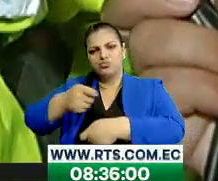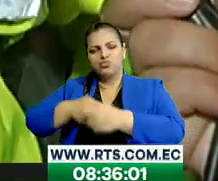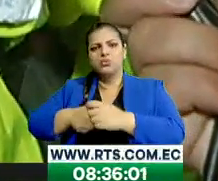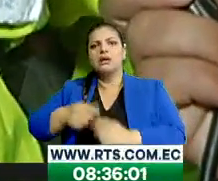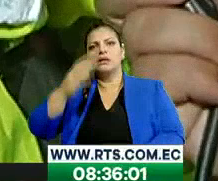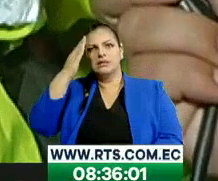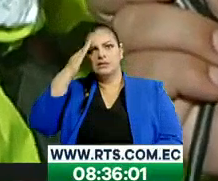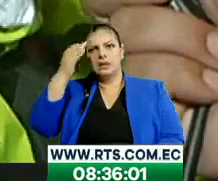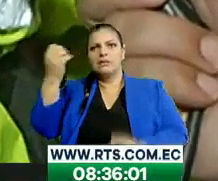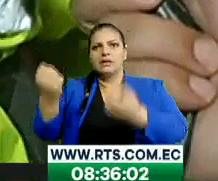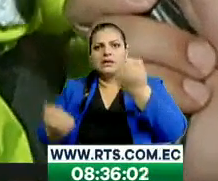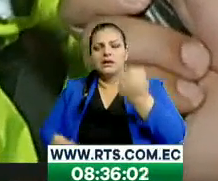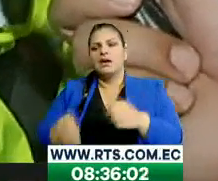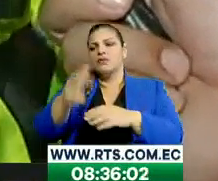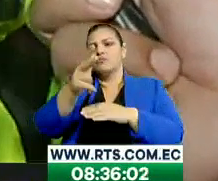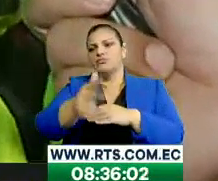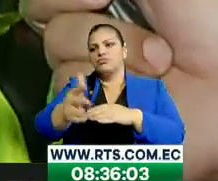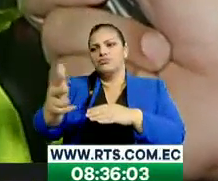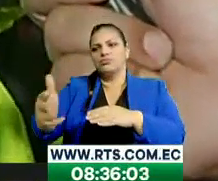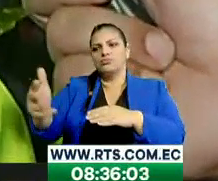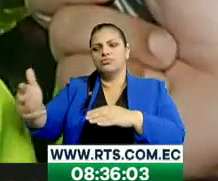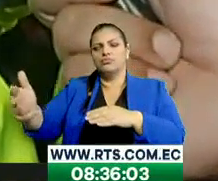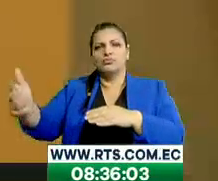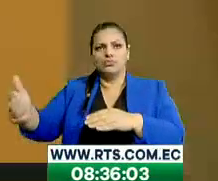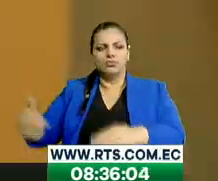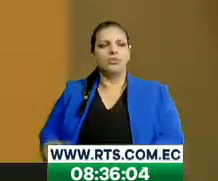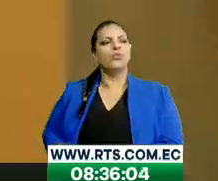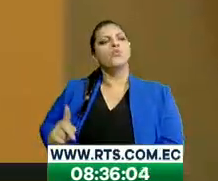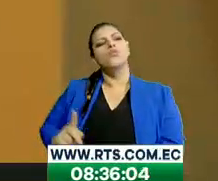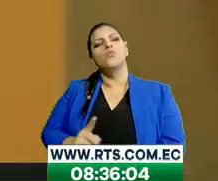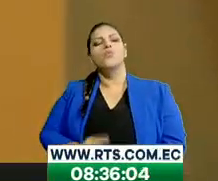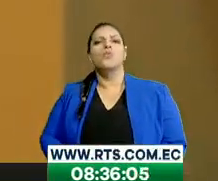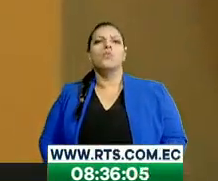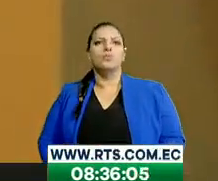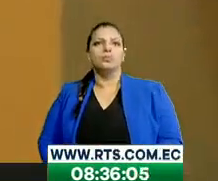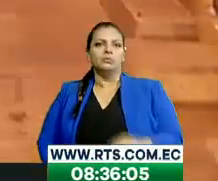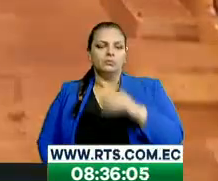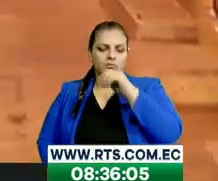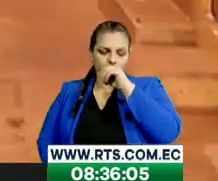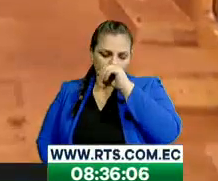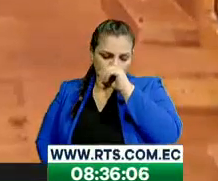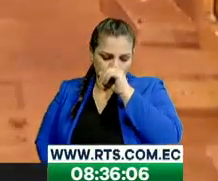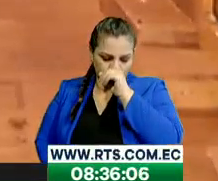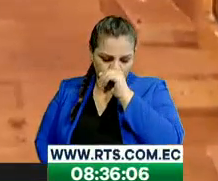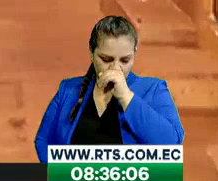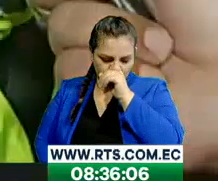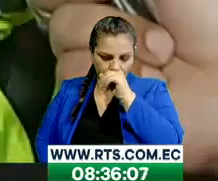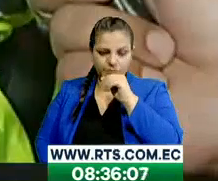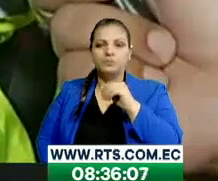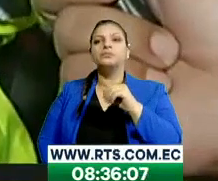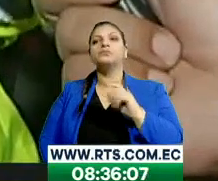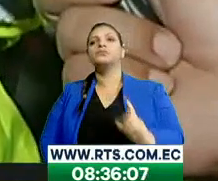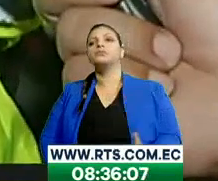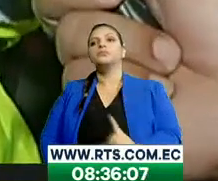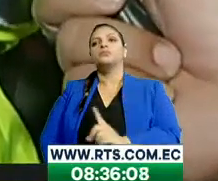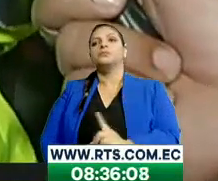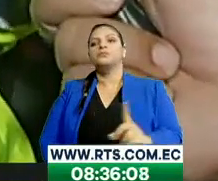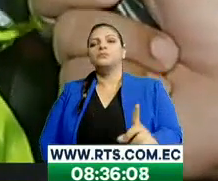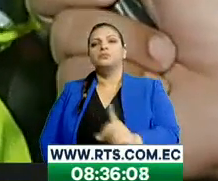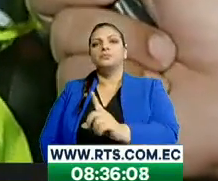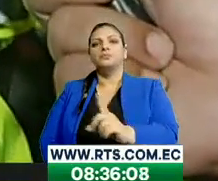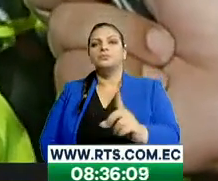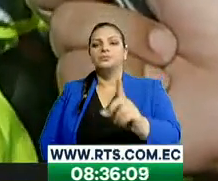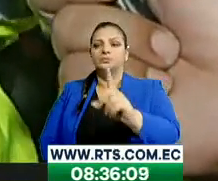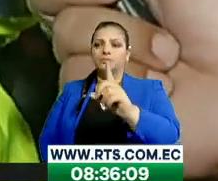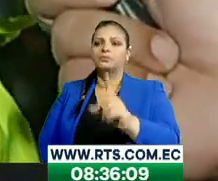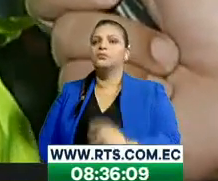a los callejones de aquí de Sauce 6, a la expendio de la sustancia o si no a un colegio que se encuentra